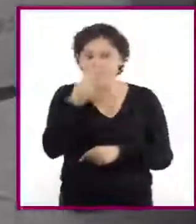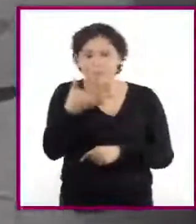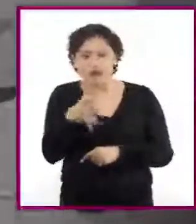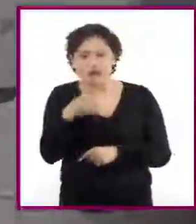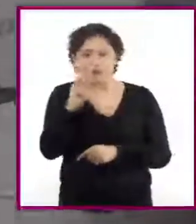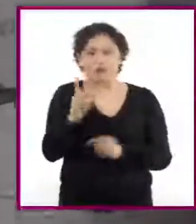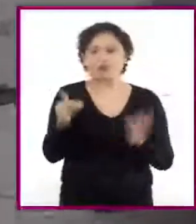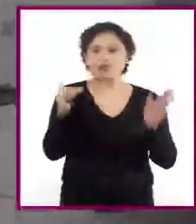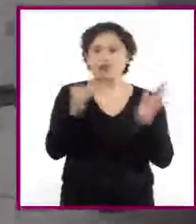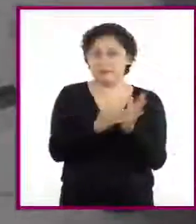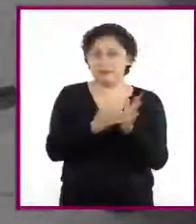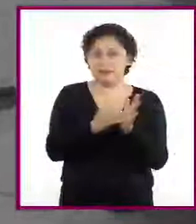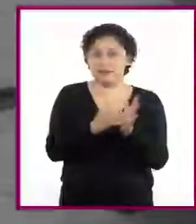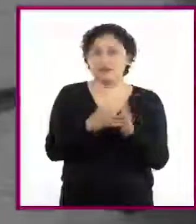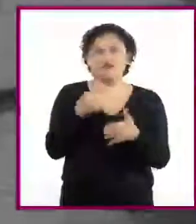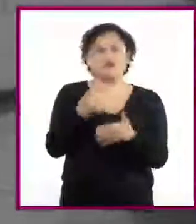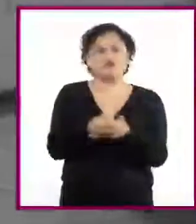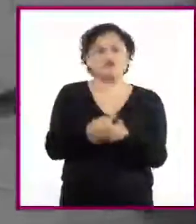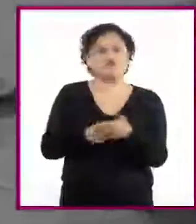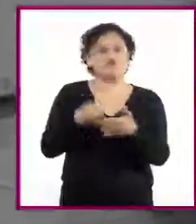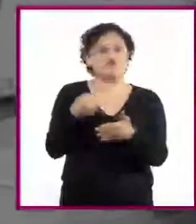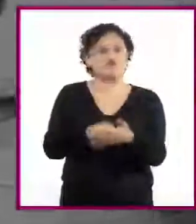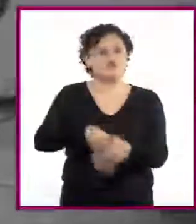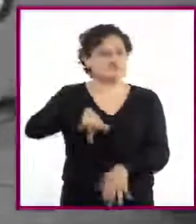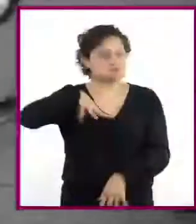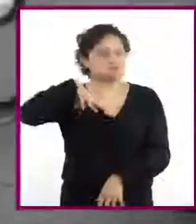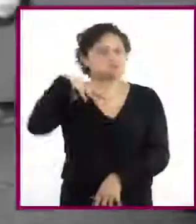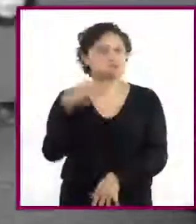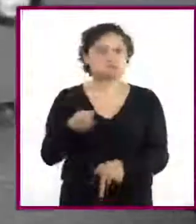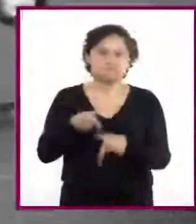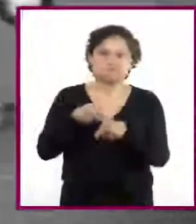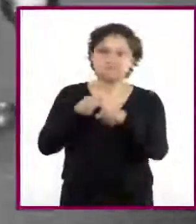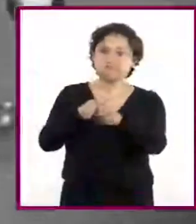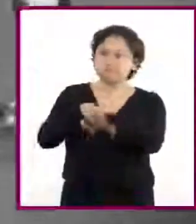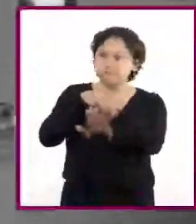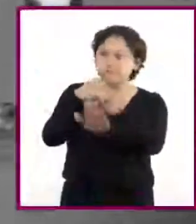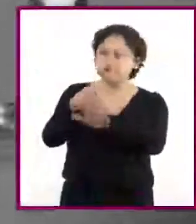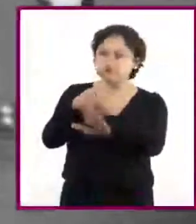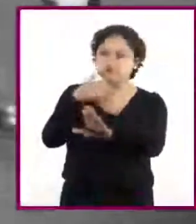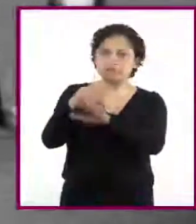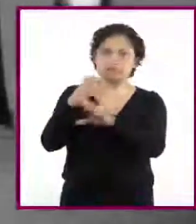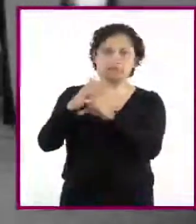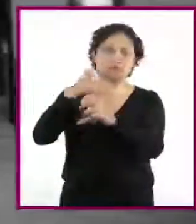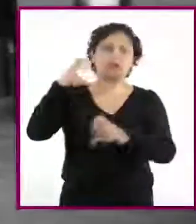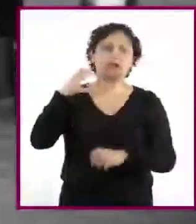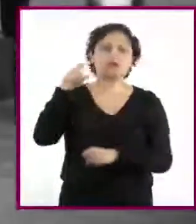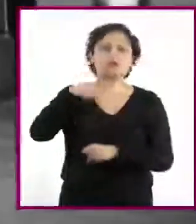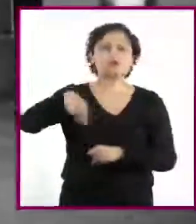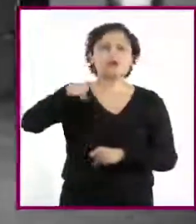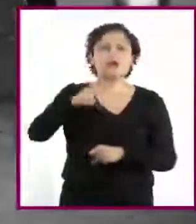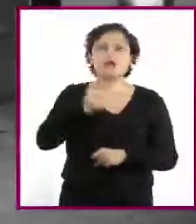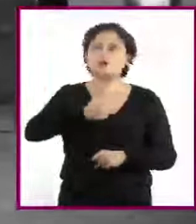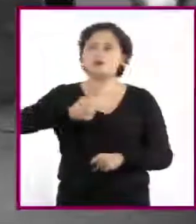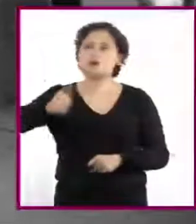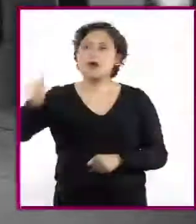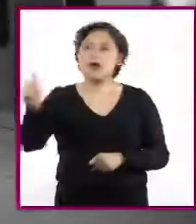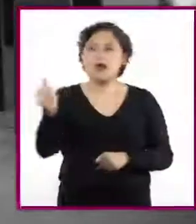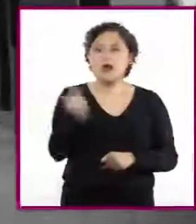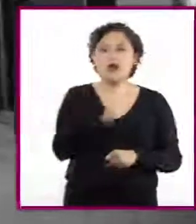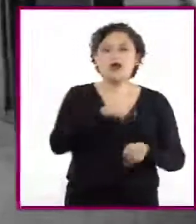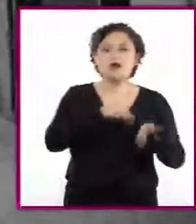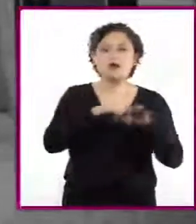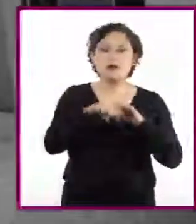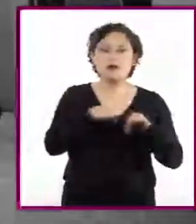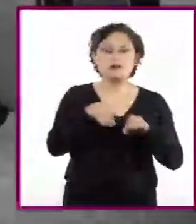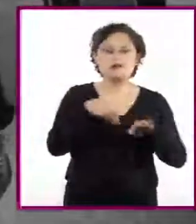30,000, mantuvo el boicot a los camiones de la ciudad. Iban al trabajo y regresaban caminando, o hacinados